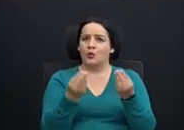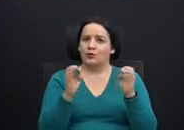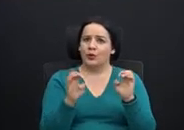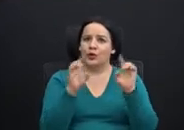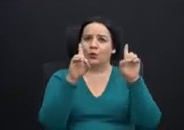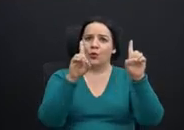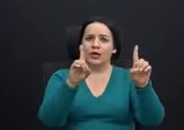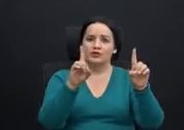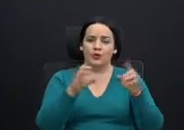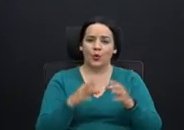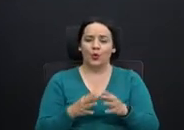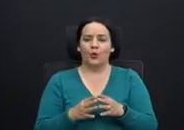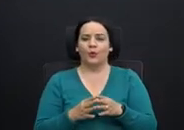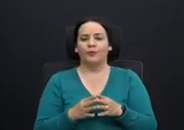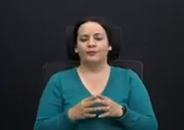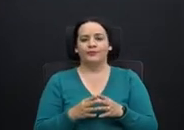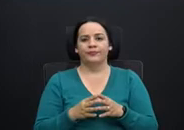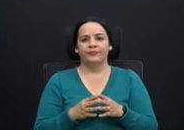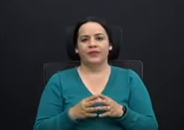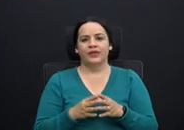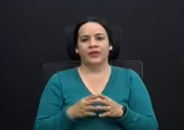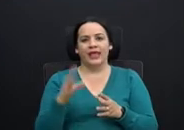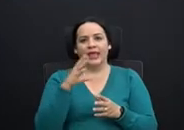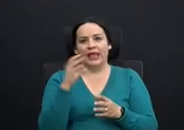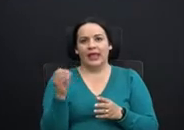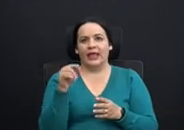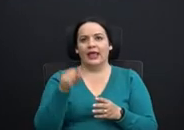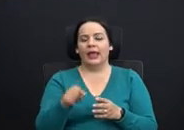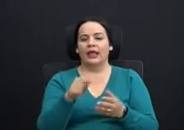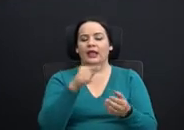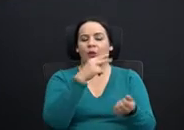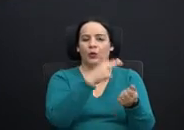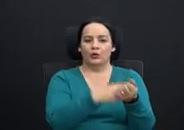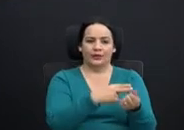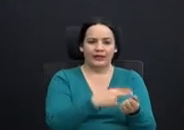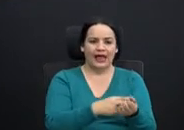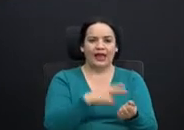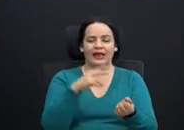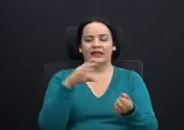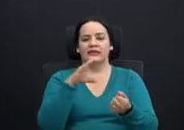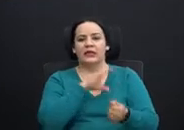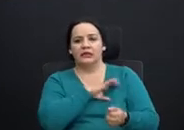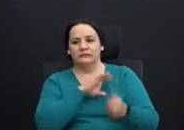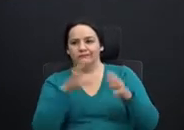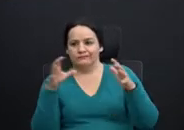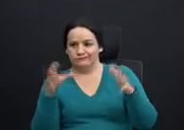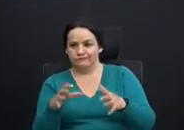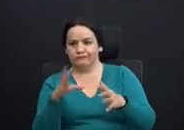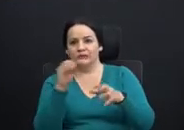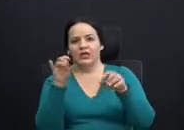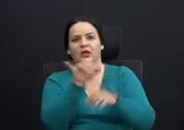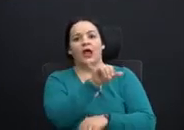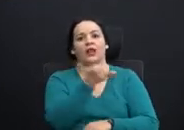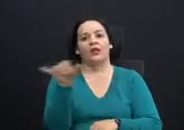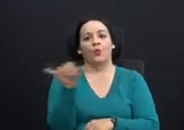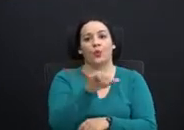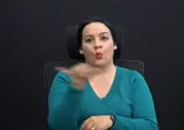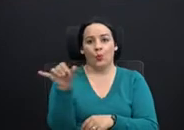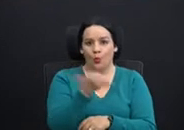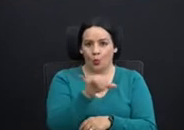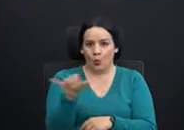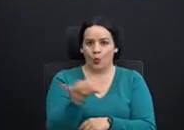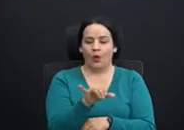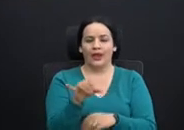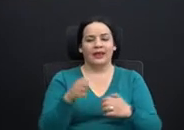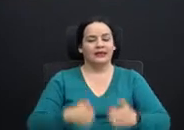educación, en delegaciones, en hospitales. Y al igual que existe el tema del